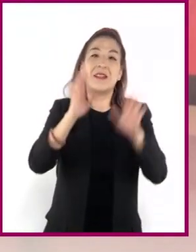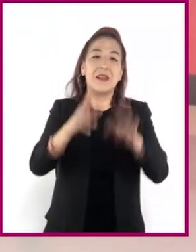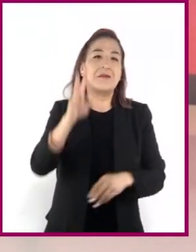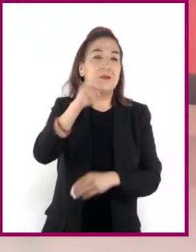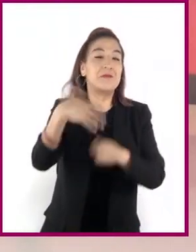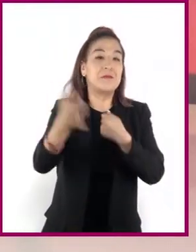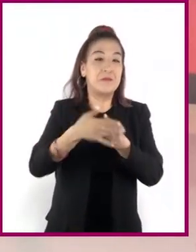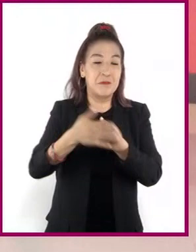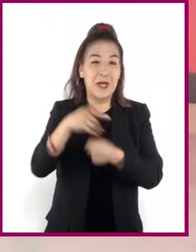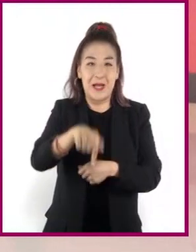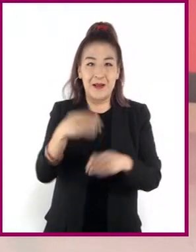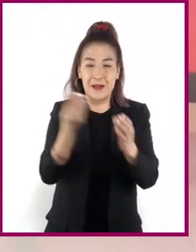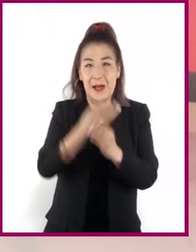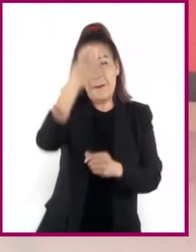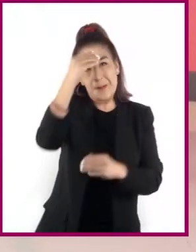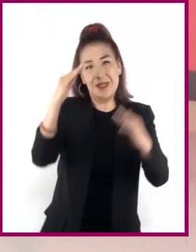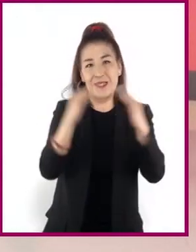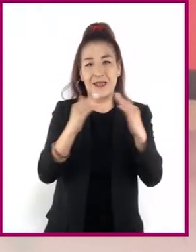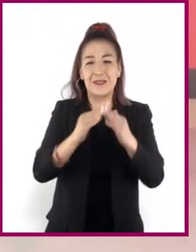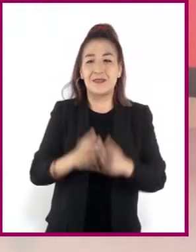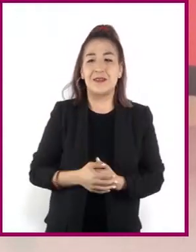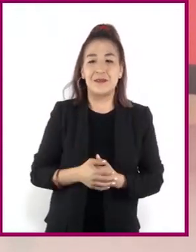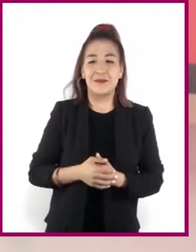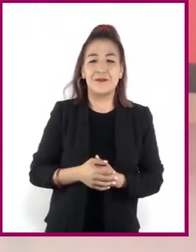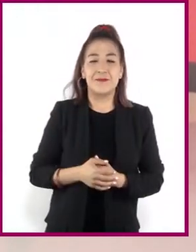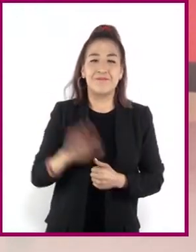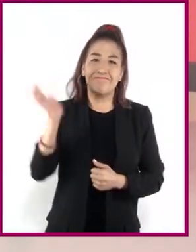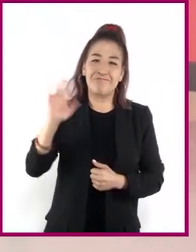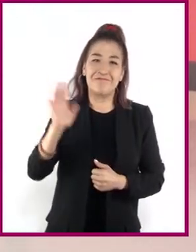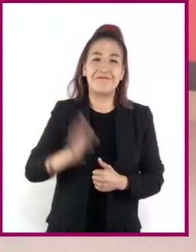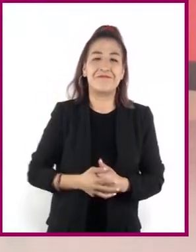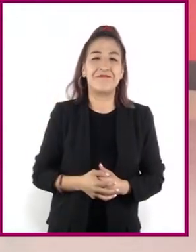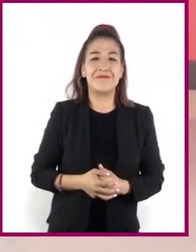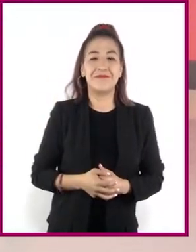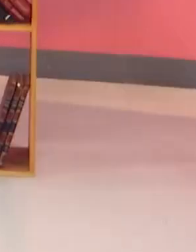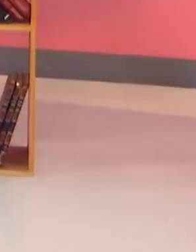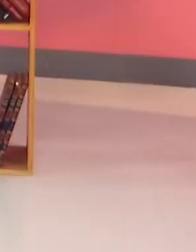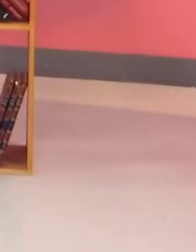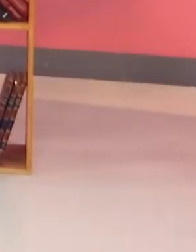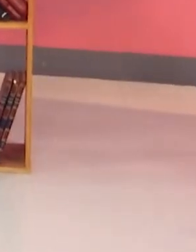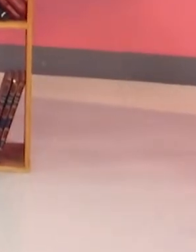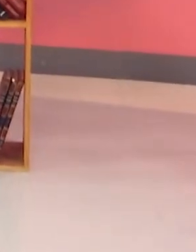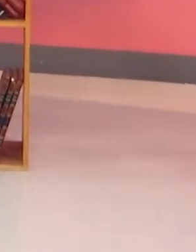pronto aquí en aprende en casa el problema